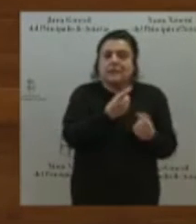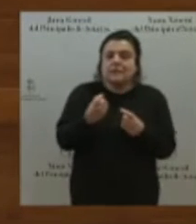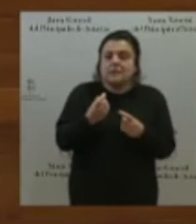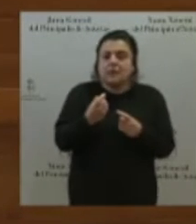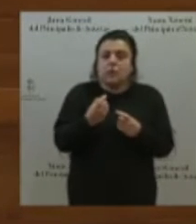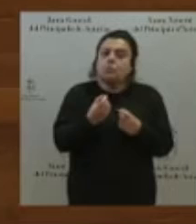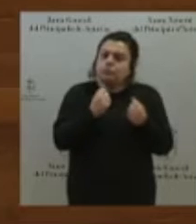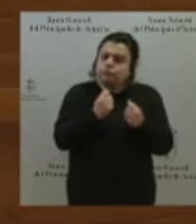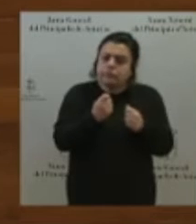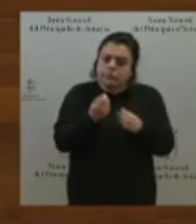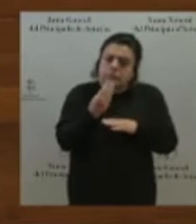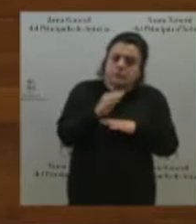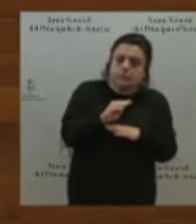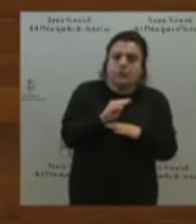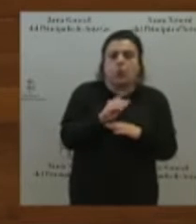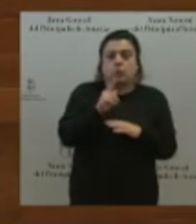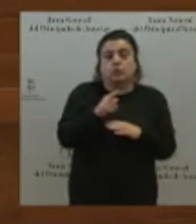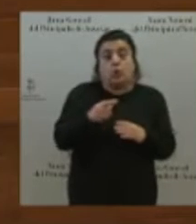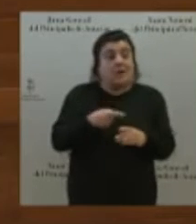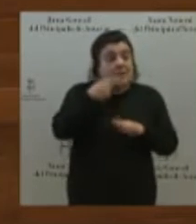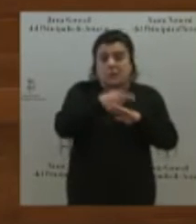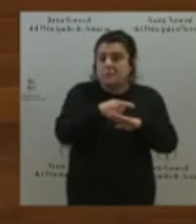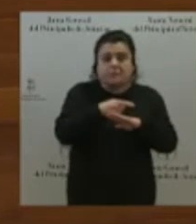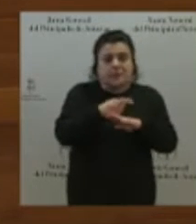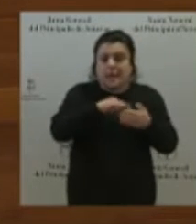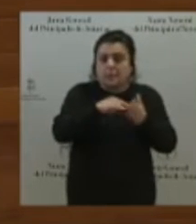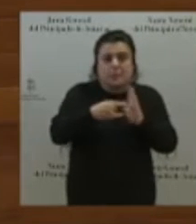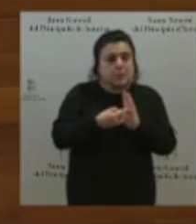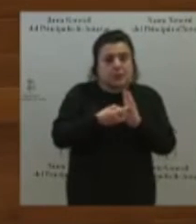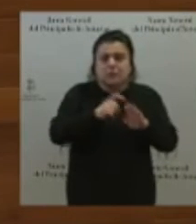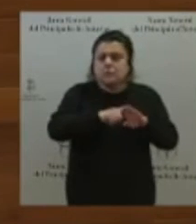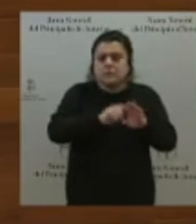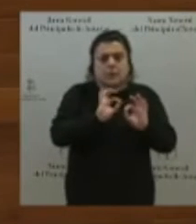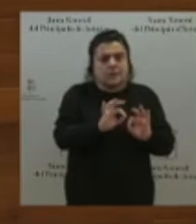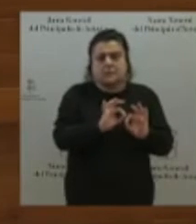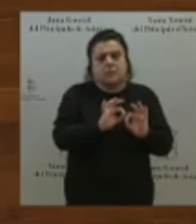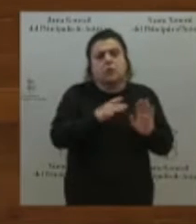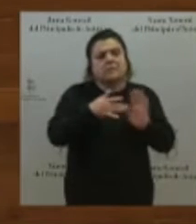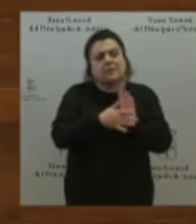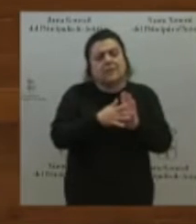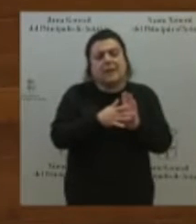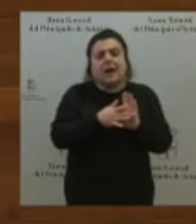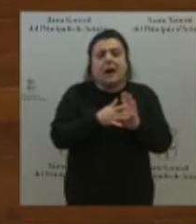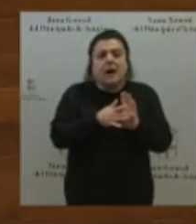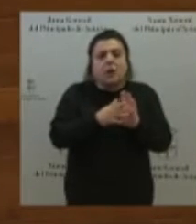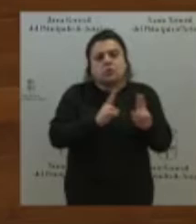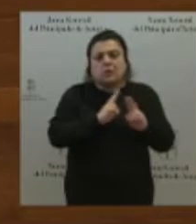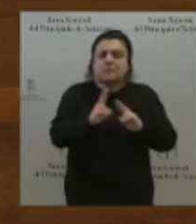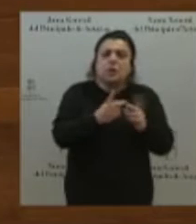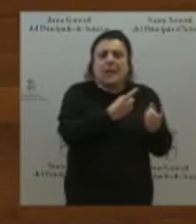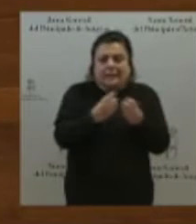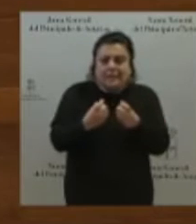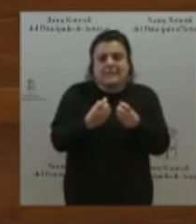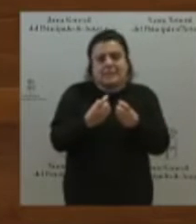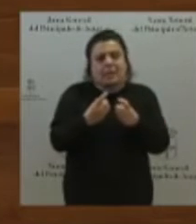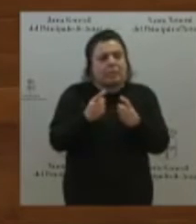exigencia de que este tipo de proyectos no respondan, como ocurre muchas veces, desgraciadamente, a la necesidad de que se señale los medios de